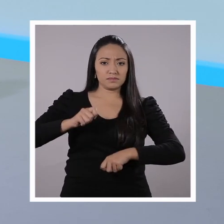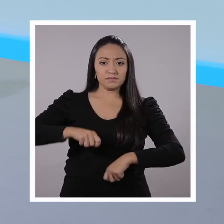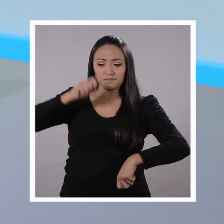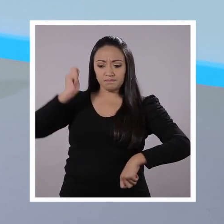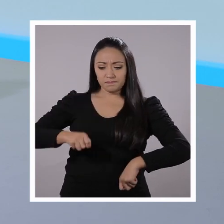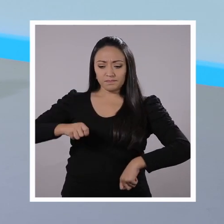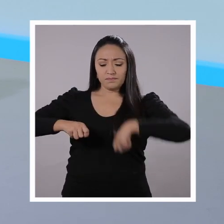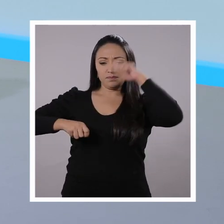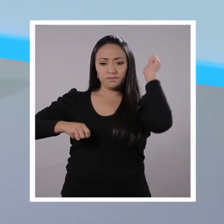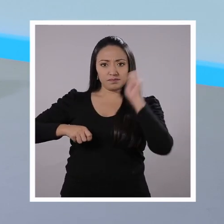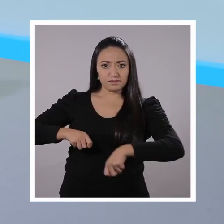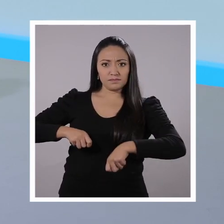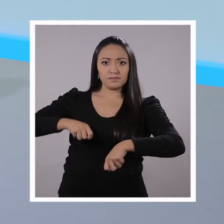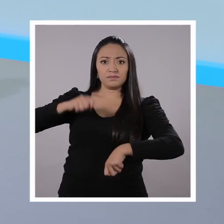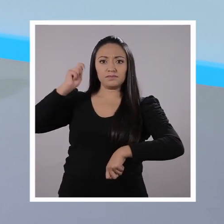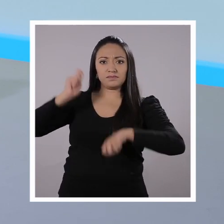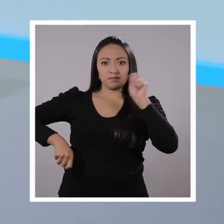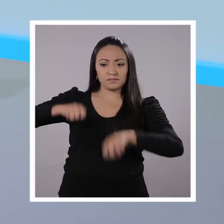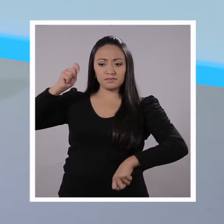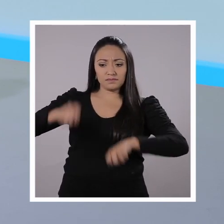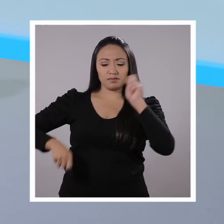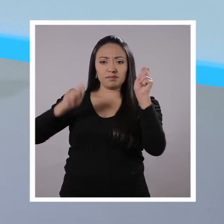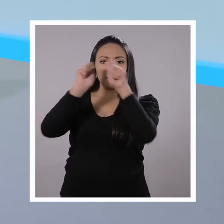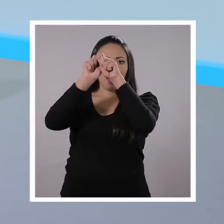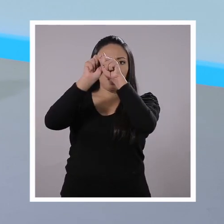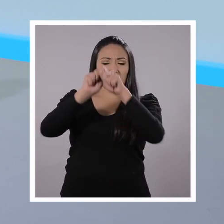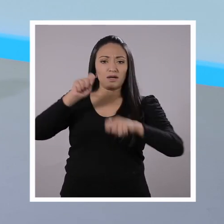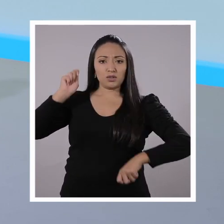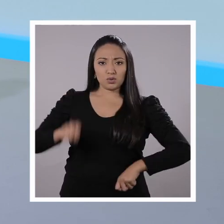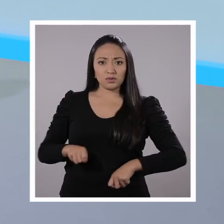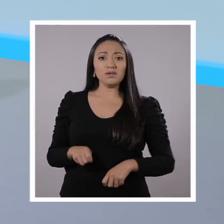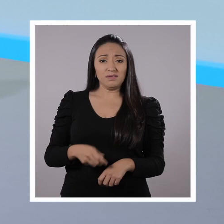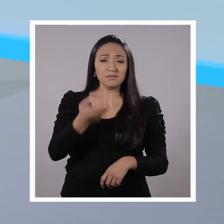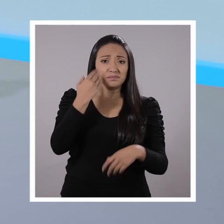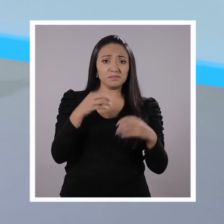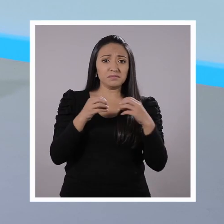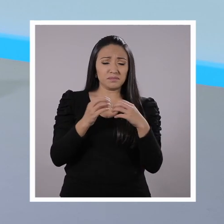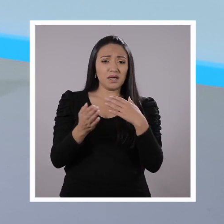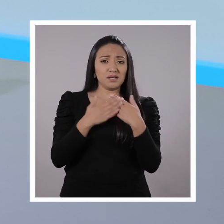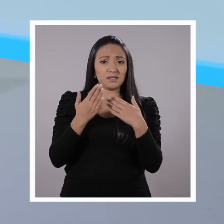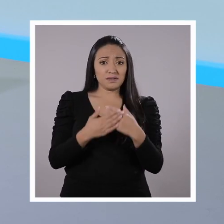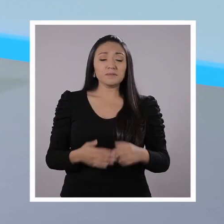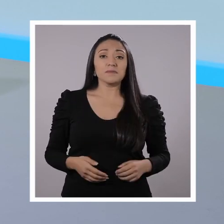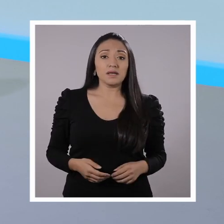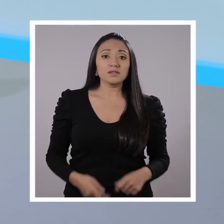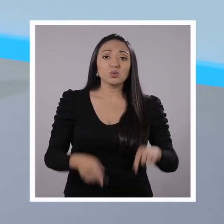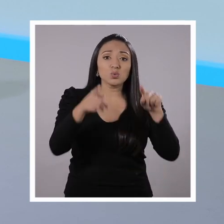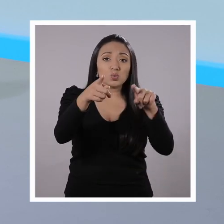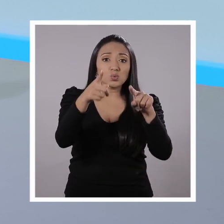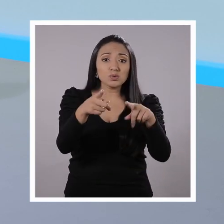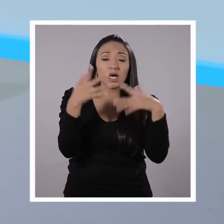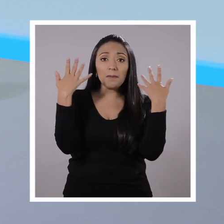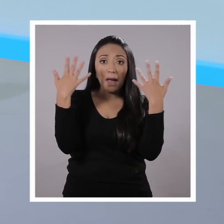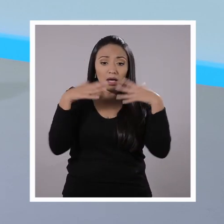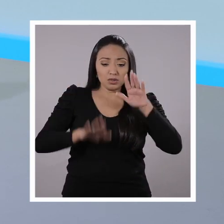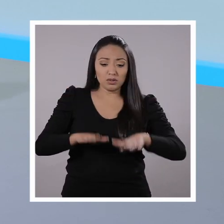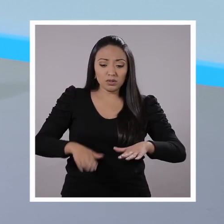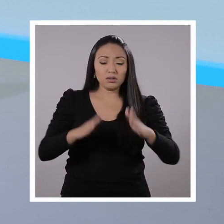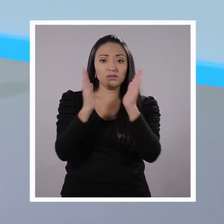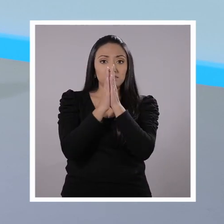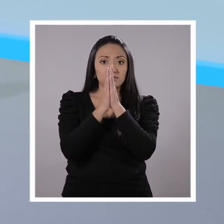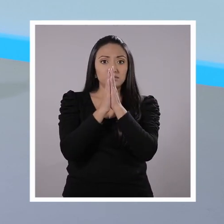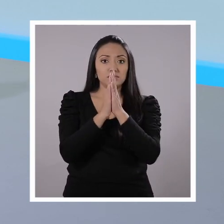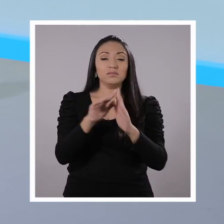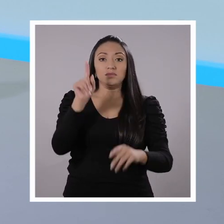tum, tum, pa. Tum, pa, tu, tum, tum, pa. Ahora lo hacemos de tiempo, ¿sí? Ustedes pueden usar sus manos y